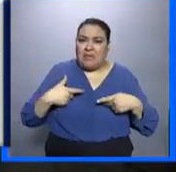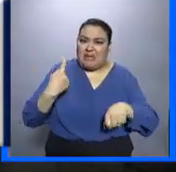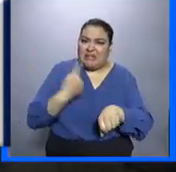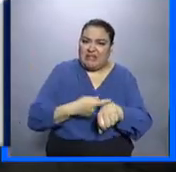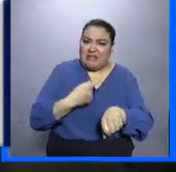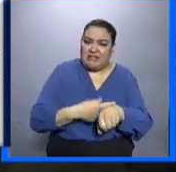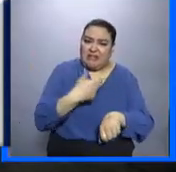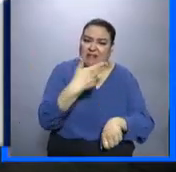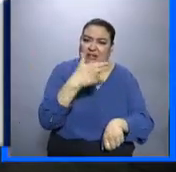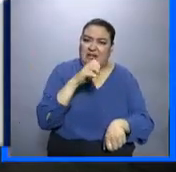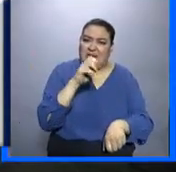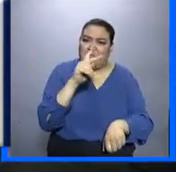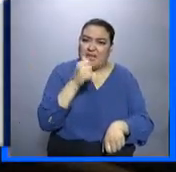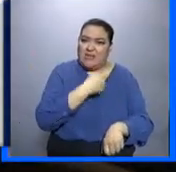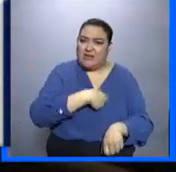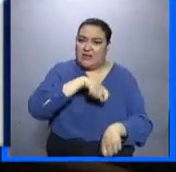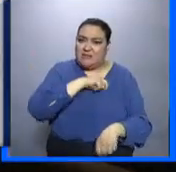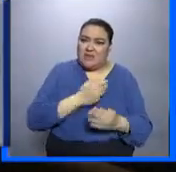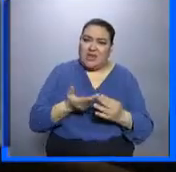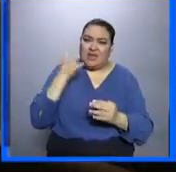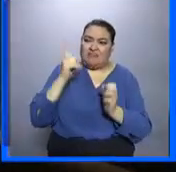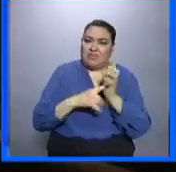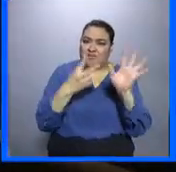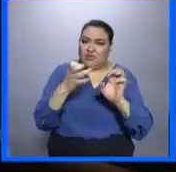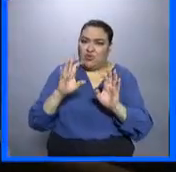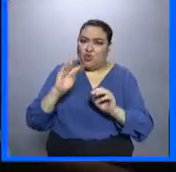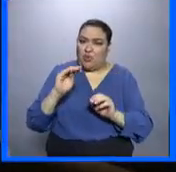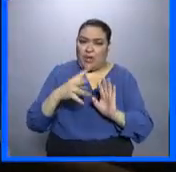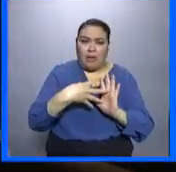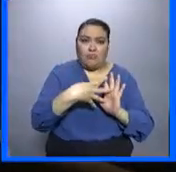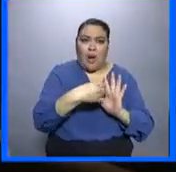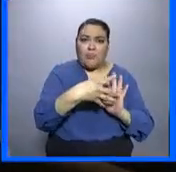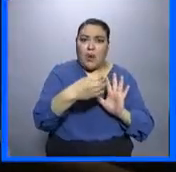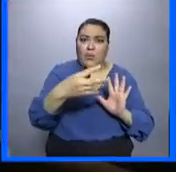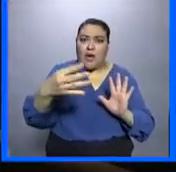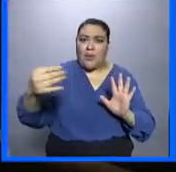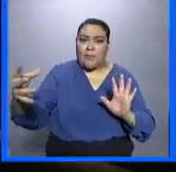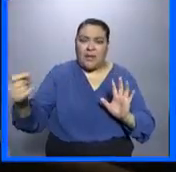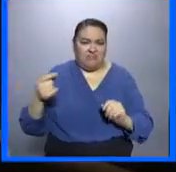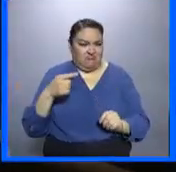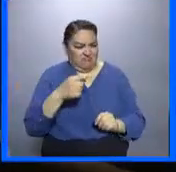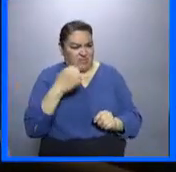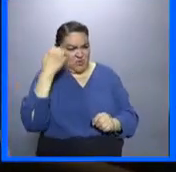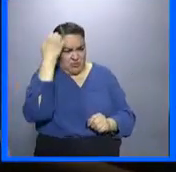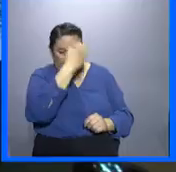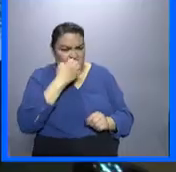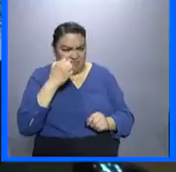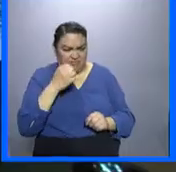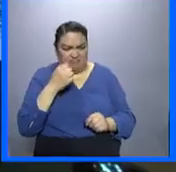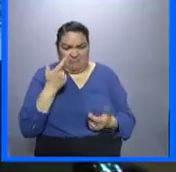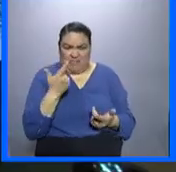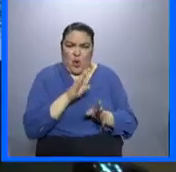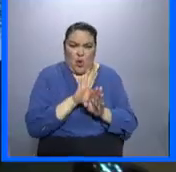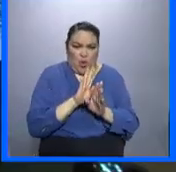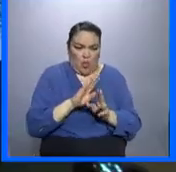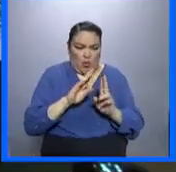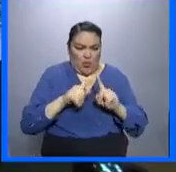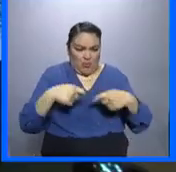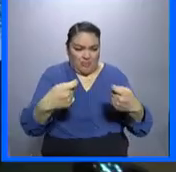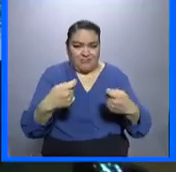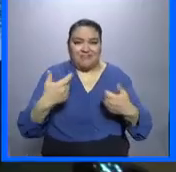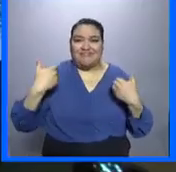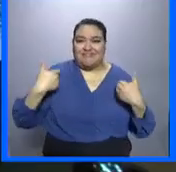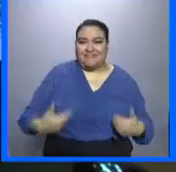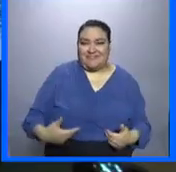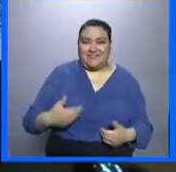hepatitis ocurridos en España en los años 90 que llevó a revisar la vigencia de la teoría de la evolución. Para Plural